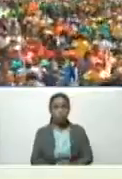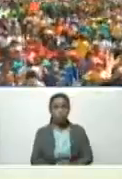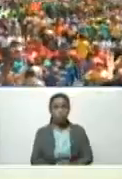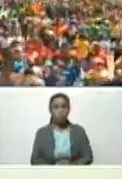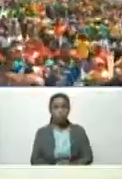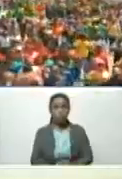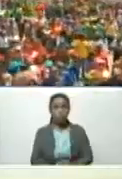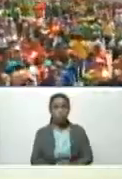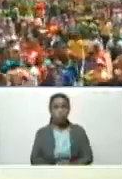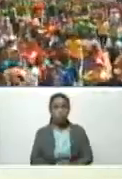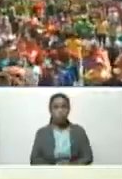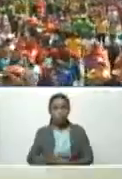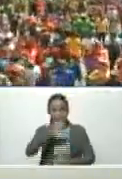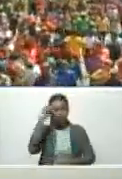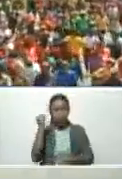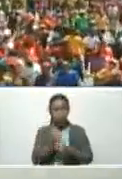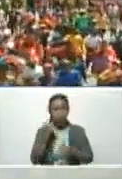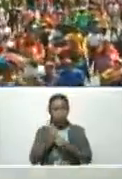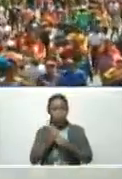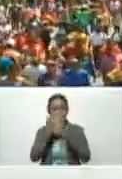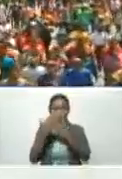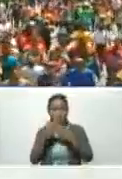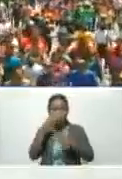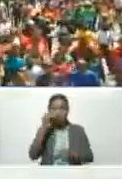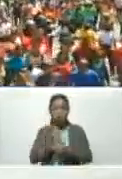Chama juvenil, estudio y trabajo.